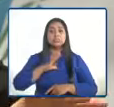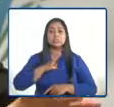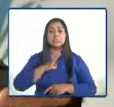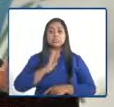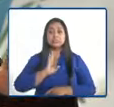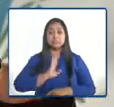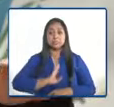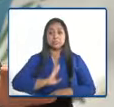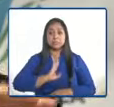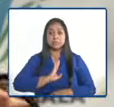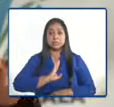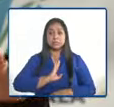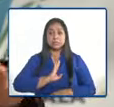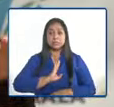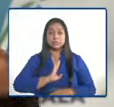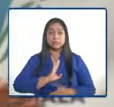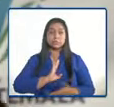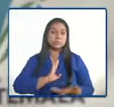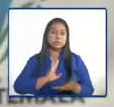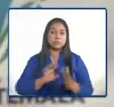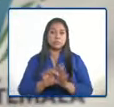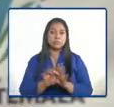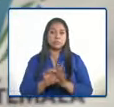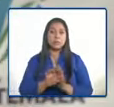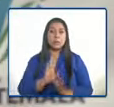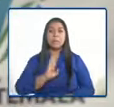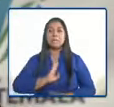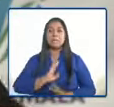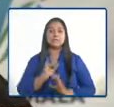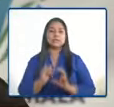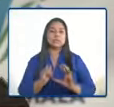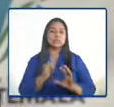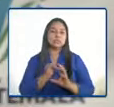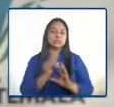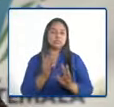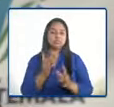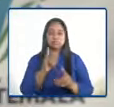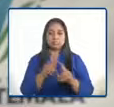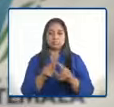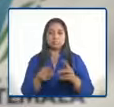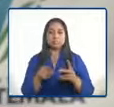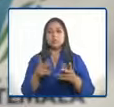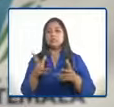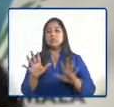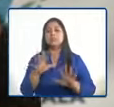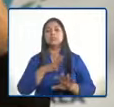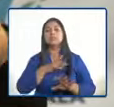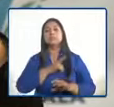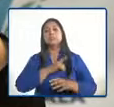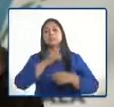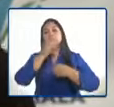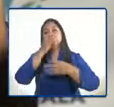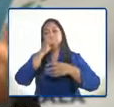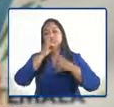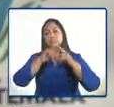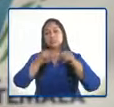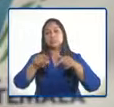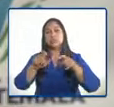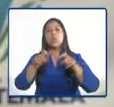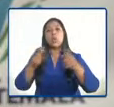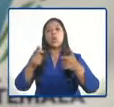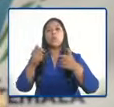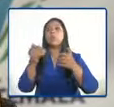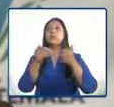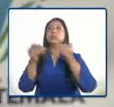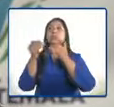baños con estándares internacionales. Y por último, solo para mencionar cómo se están